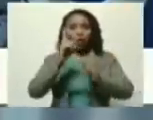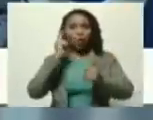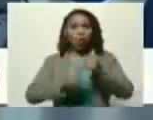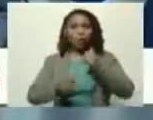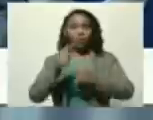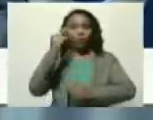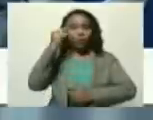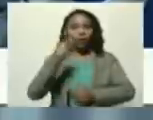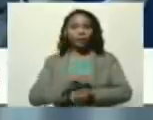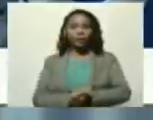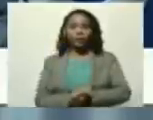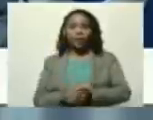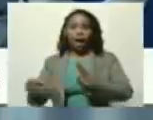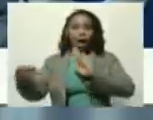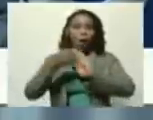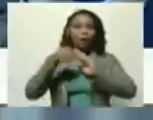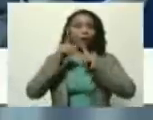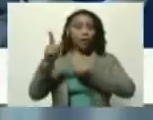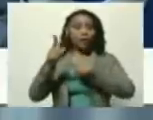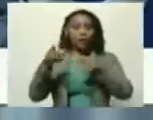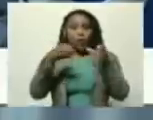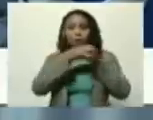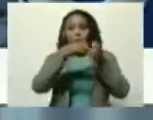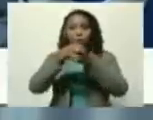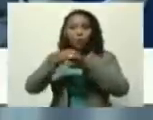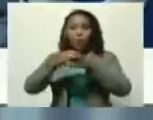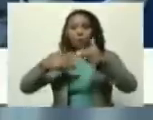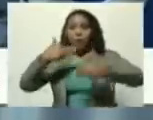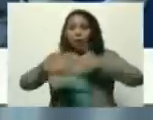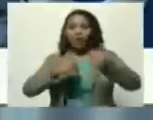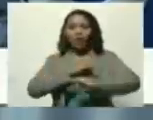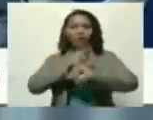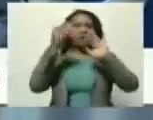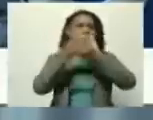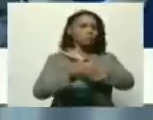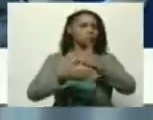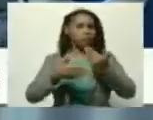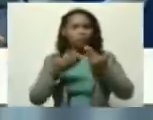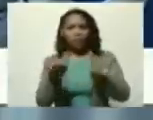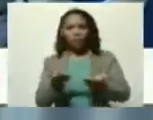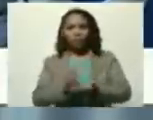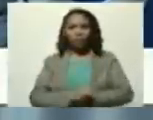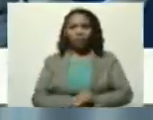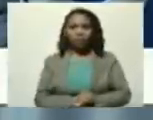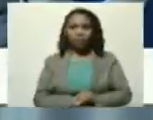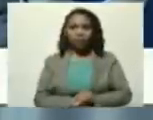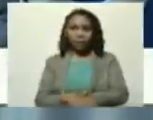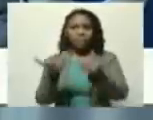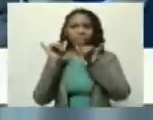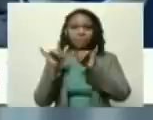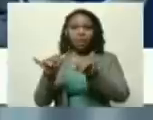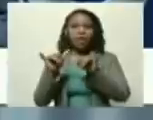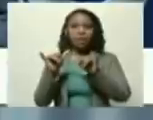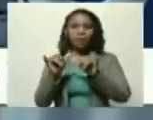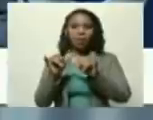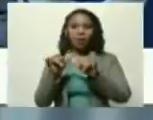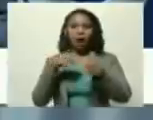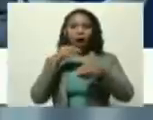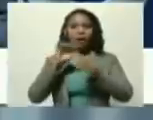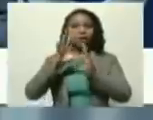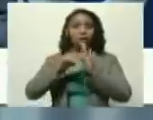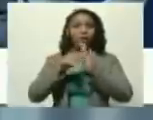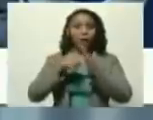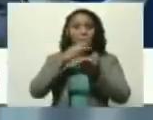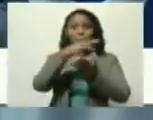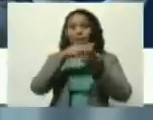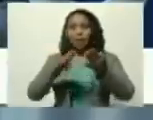días en contra de estas mafias, con la finalidad de los mismos robar material estratégico que